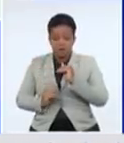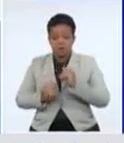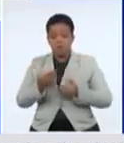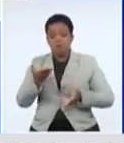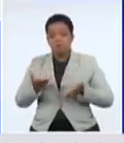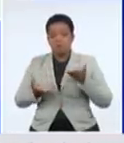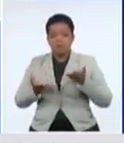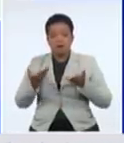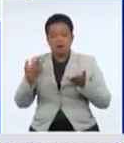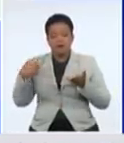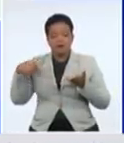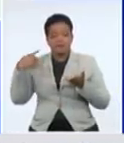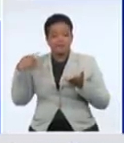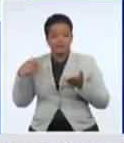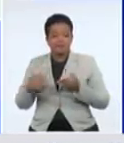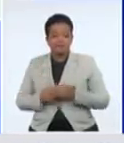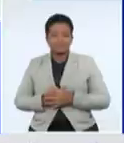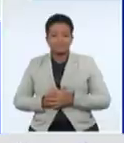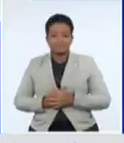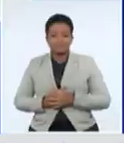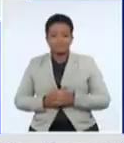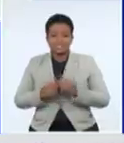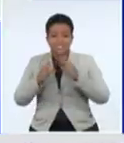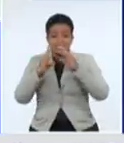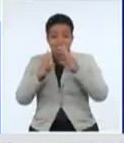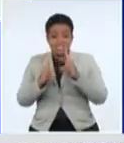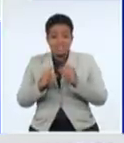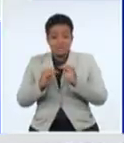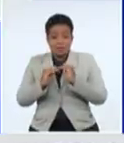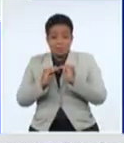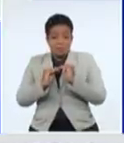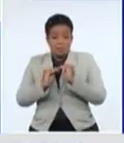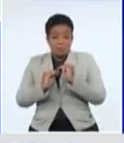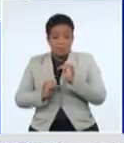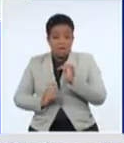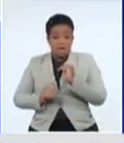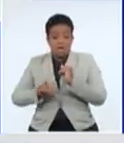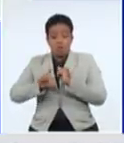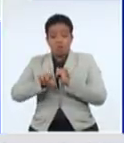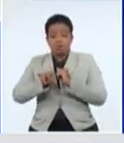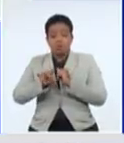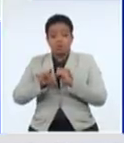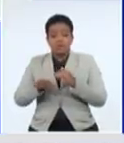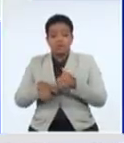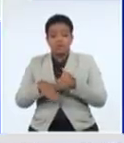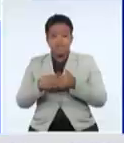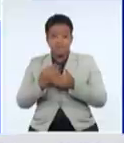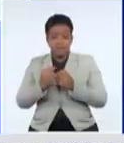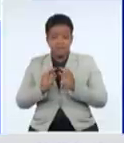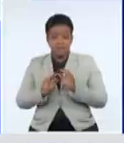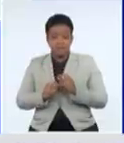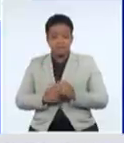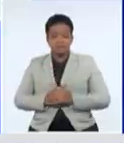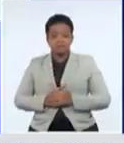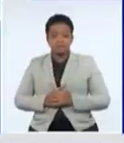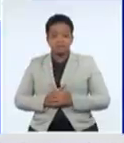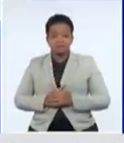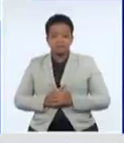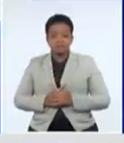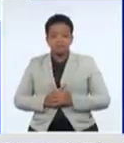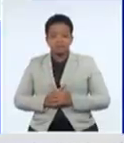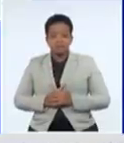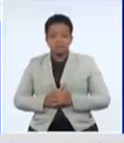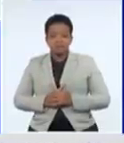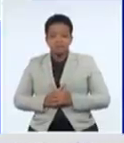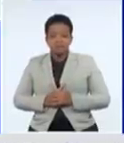anterior. La cifra más baja que hemos tenido en estos últimos 15 días, y me comentaba el